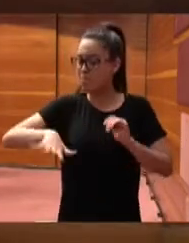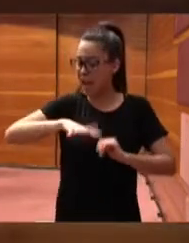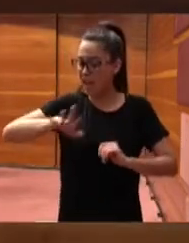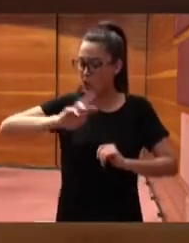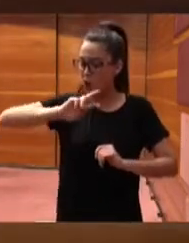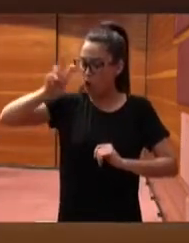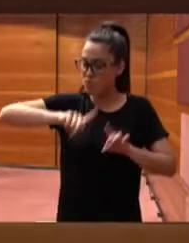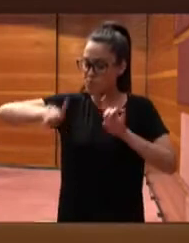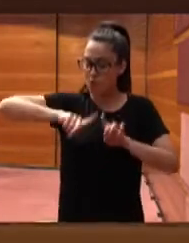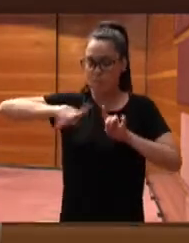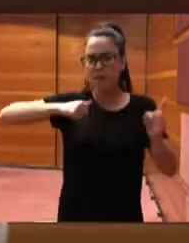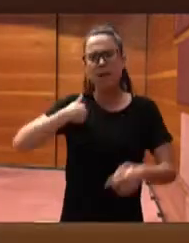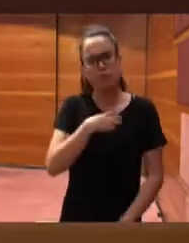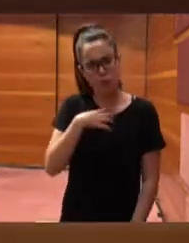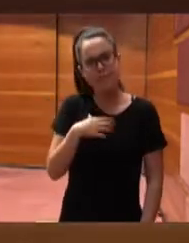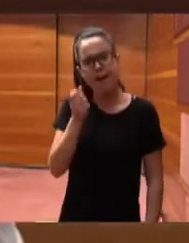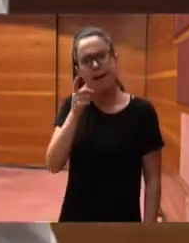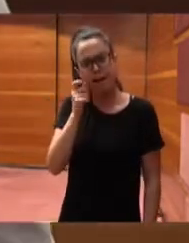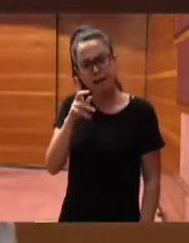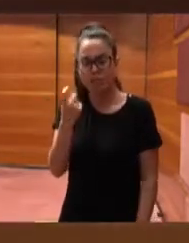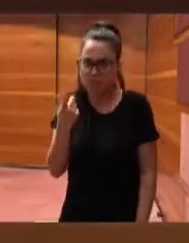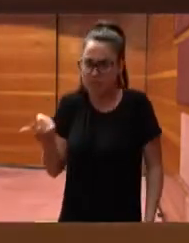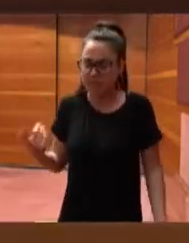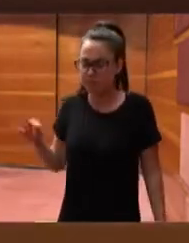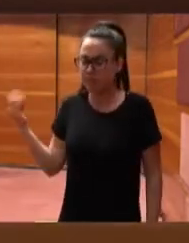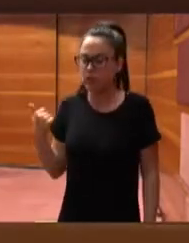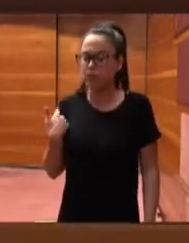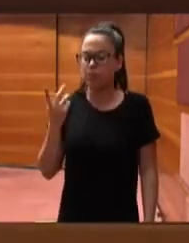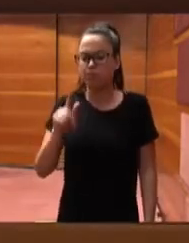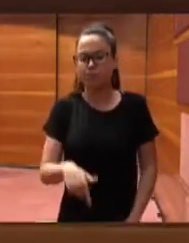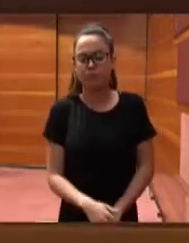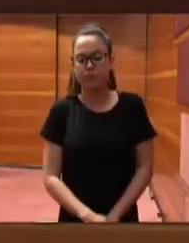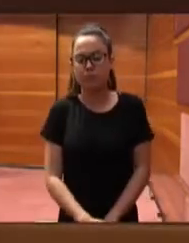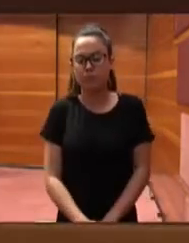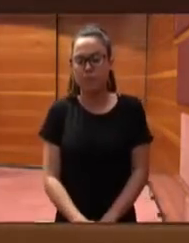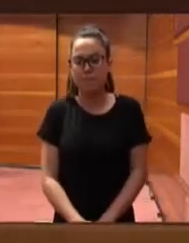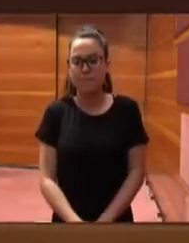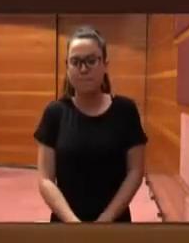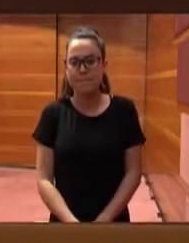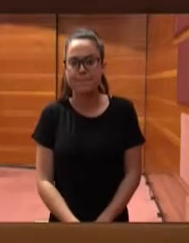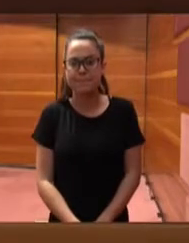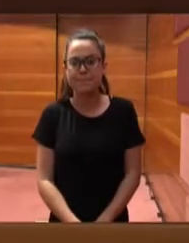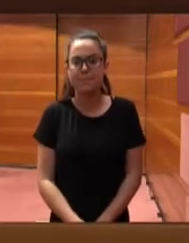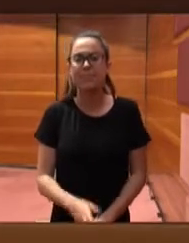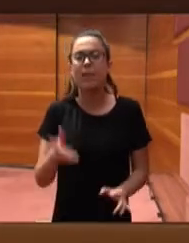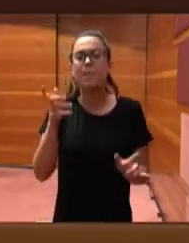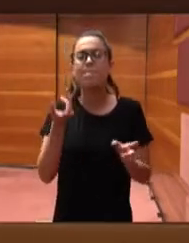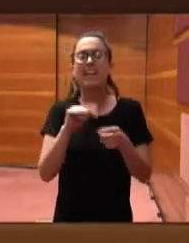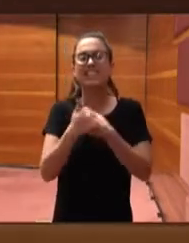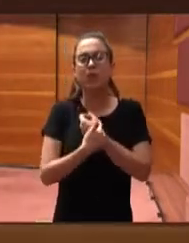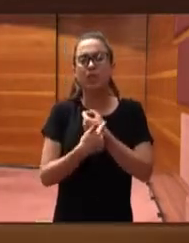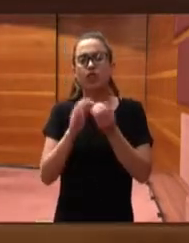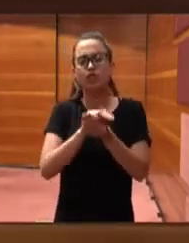sistemas, mira, por ejemplo, yo últimamente estoy siguiendo un poco de cerca, aunque no lo he experimentado. Por los sistemas de partidación por sorteo, no sé si os